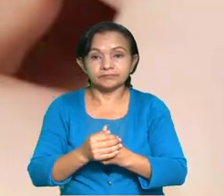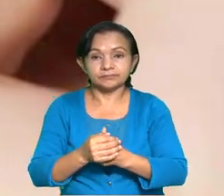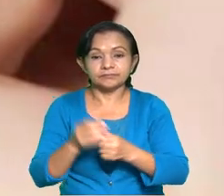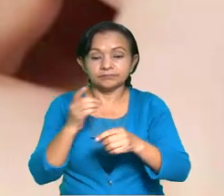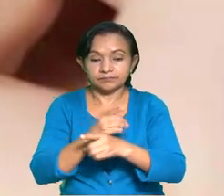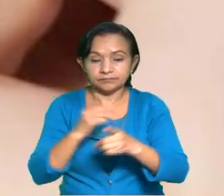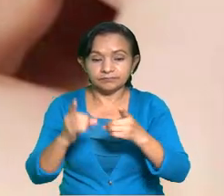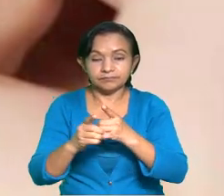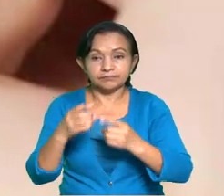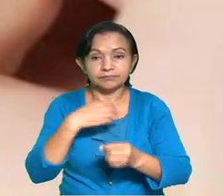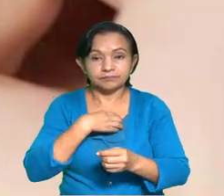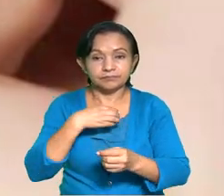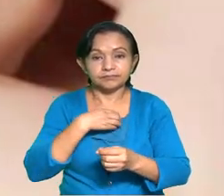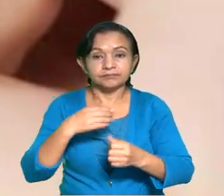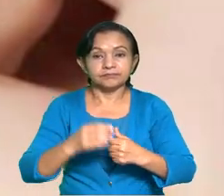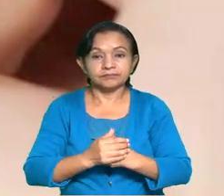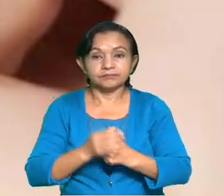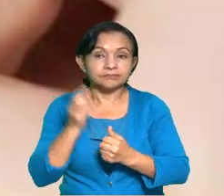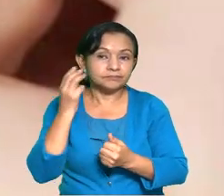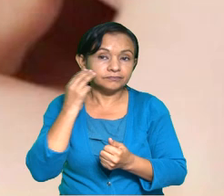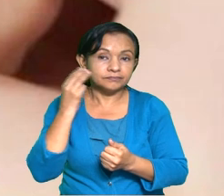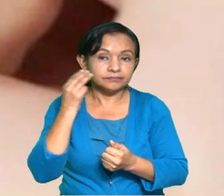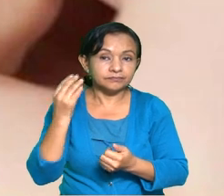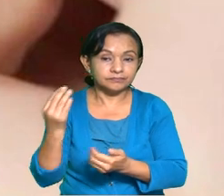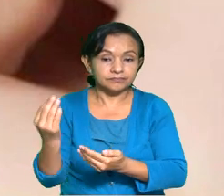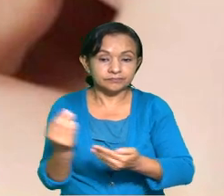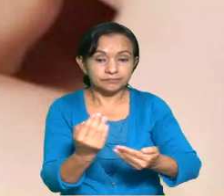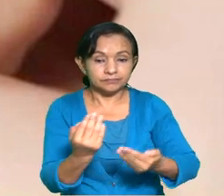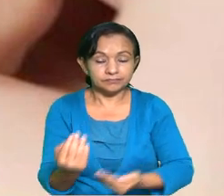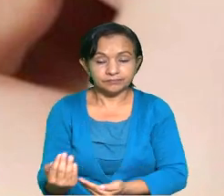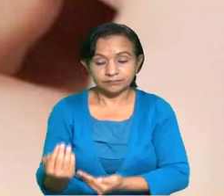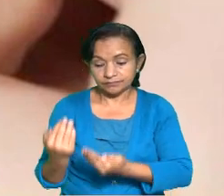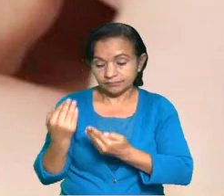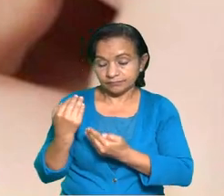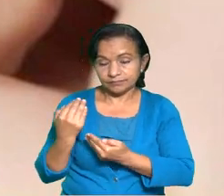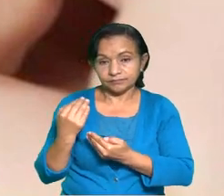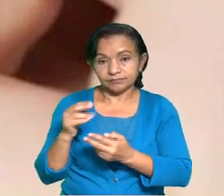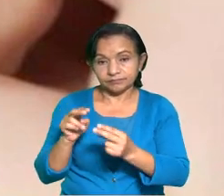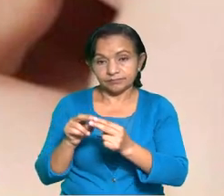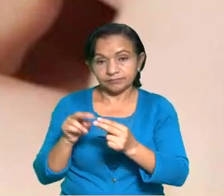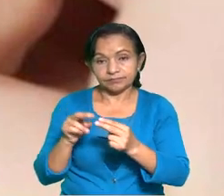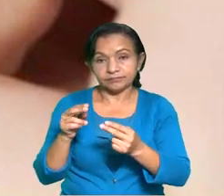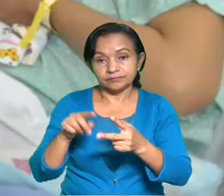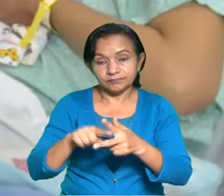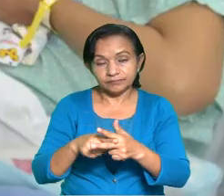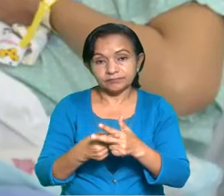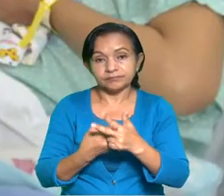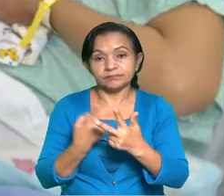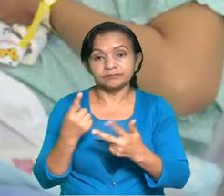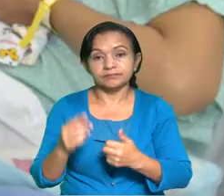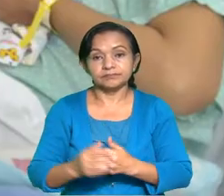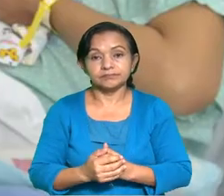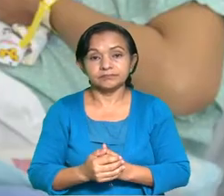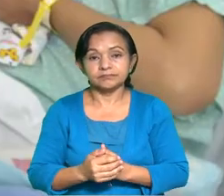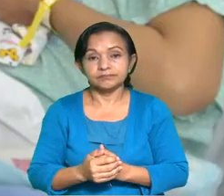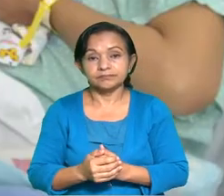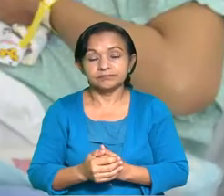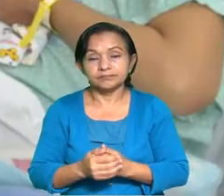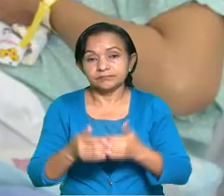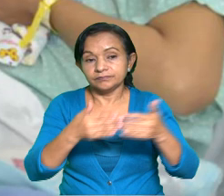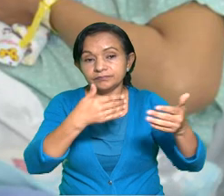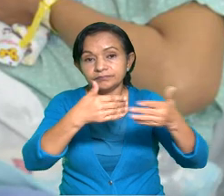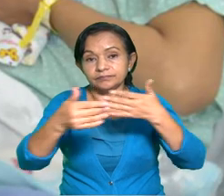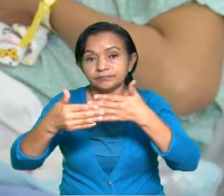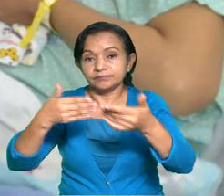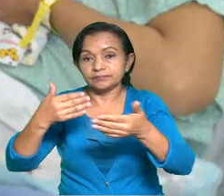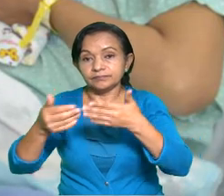la obligación de que la mamá y el bebé puedan tener ese vínculo afectivo inicial, que es el apego precoz.